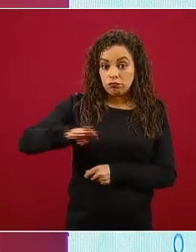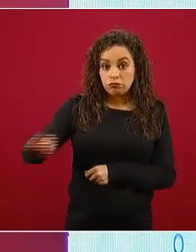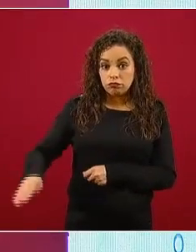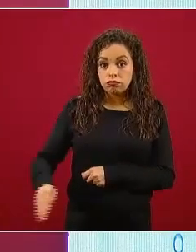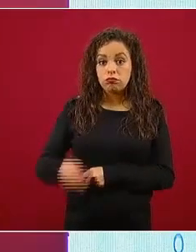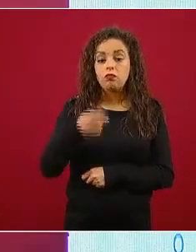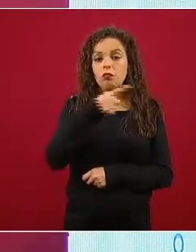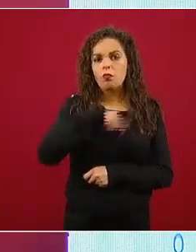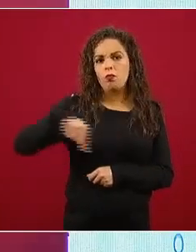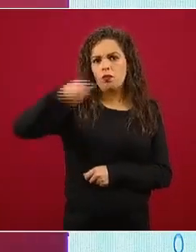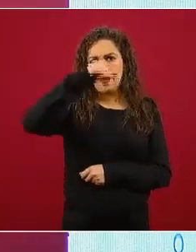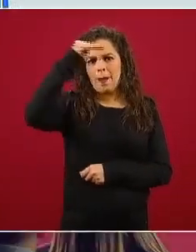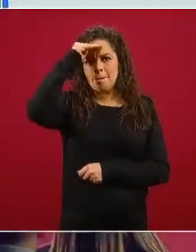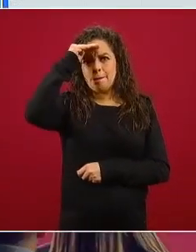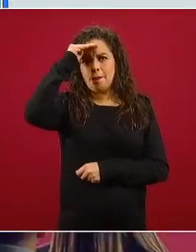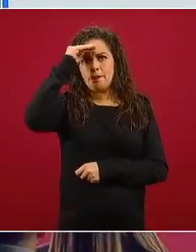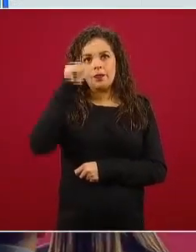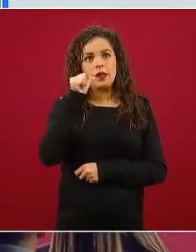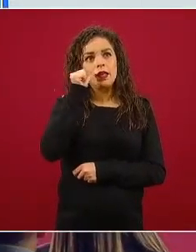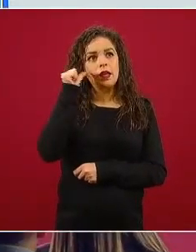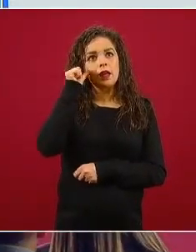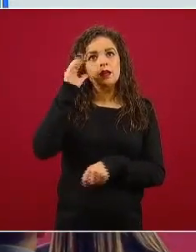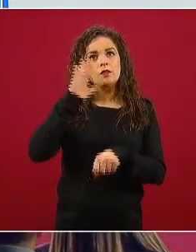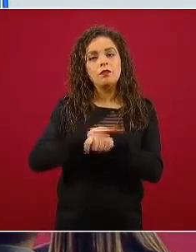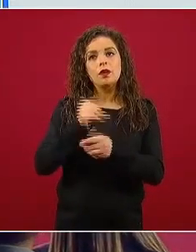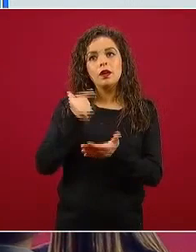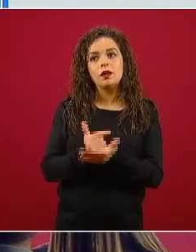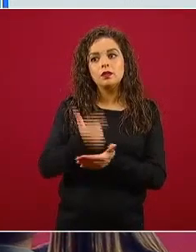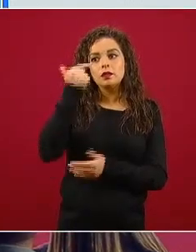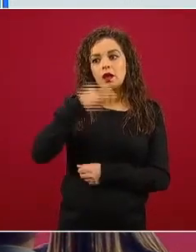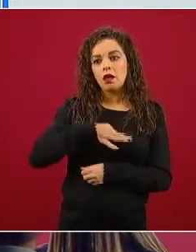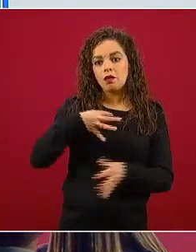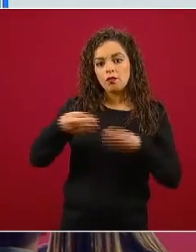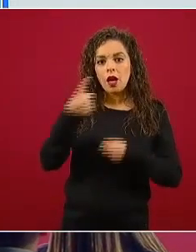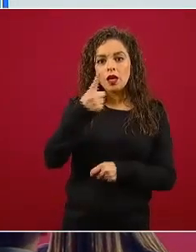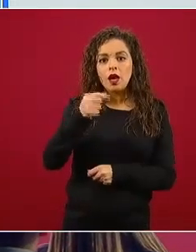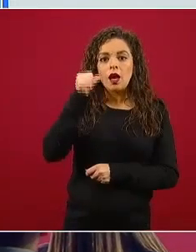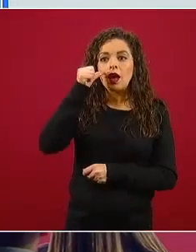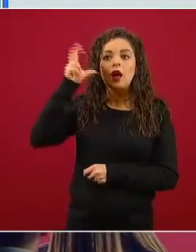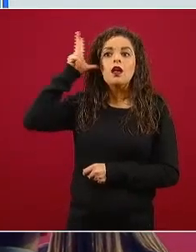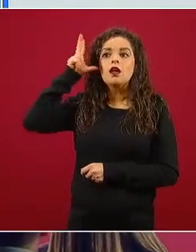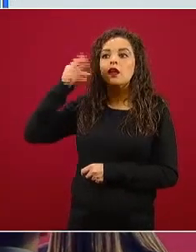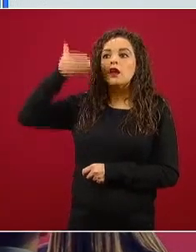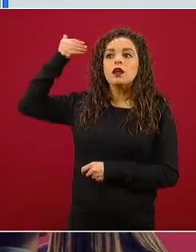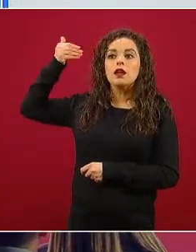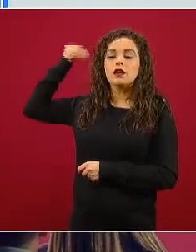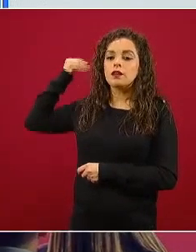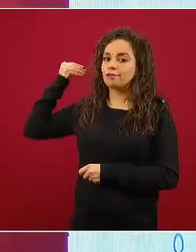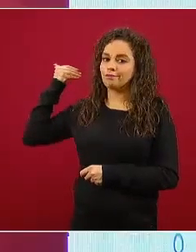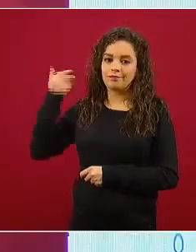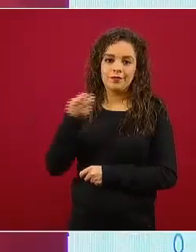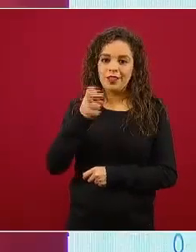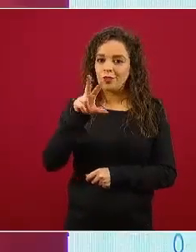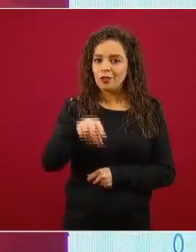ayer fue aún más grave que anteayer y que el día previo y que la semana anterior, cosa que afortunadamente no es cierta.